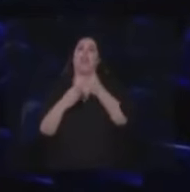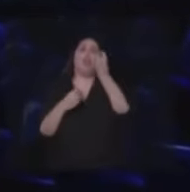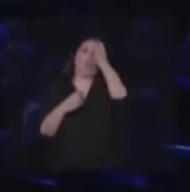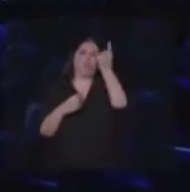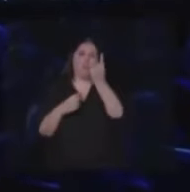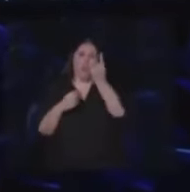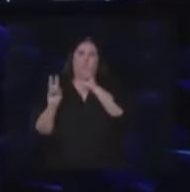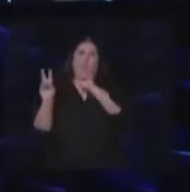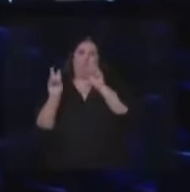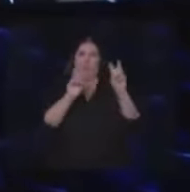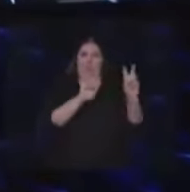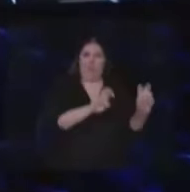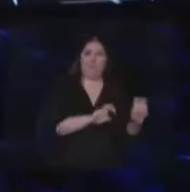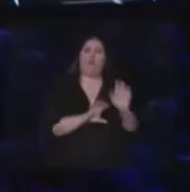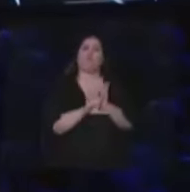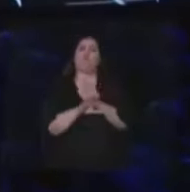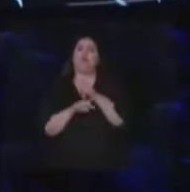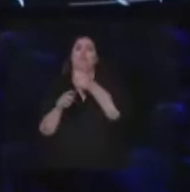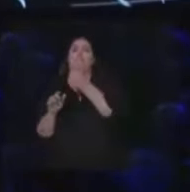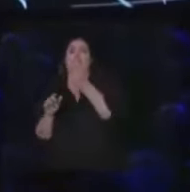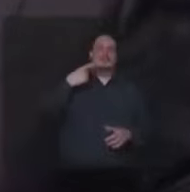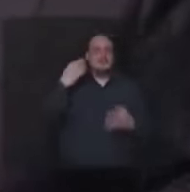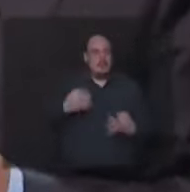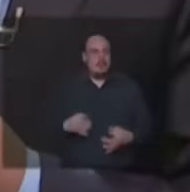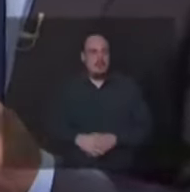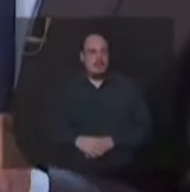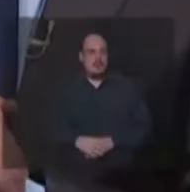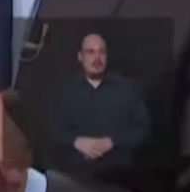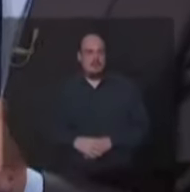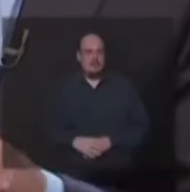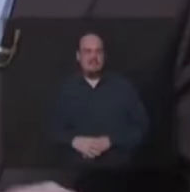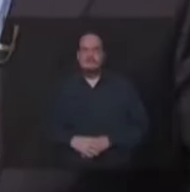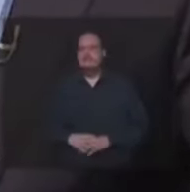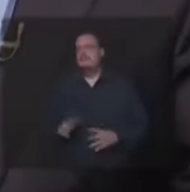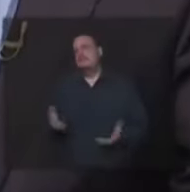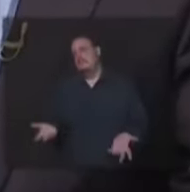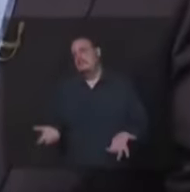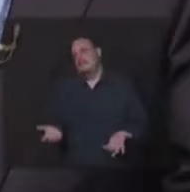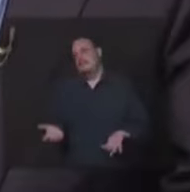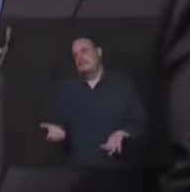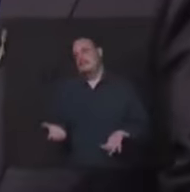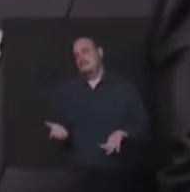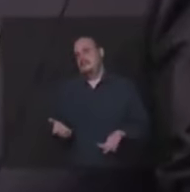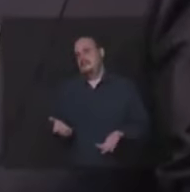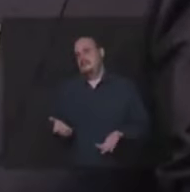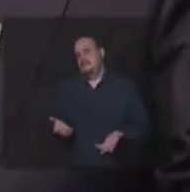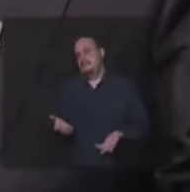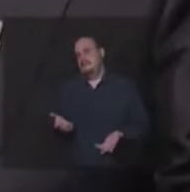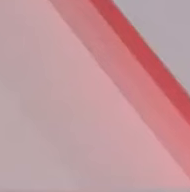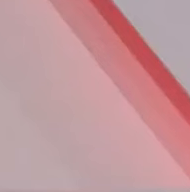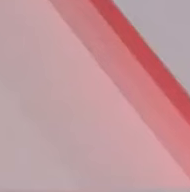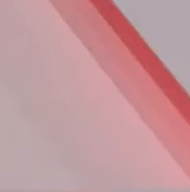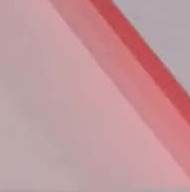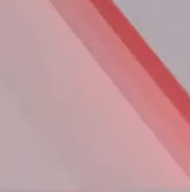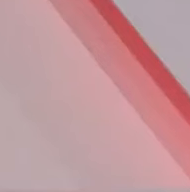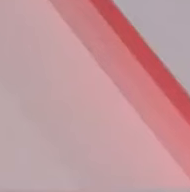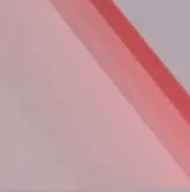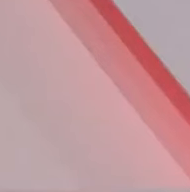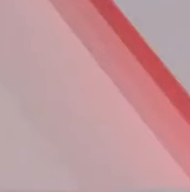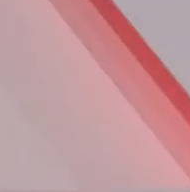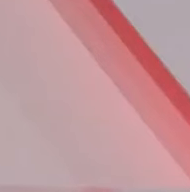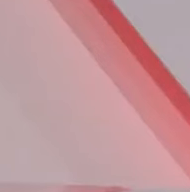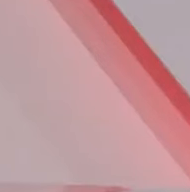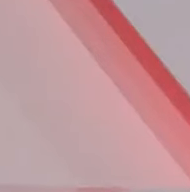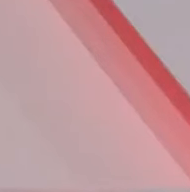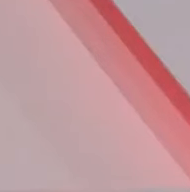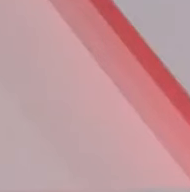próximo presidente argentino asumirá el 10 de diciembre para un periodo de 4 años. Tu carrera, más que como economista,